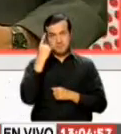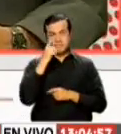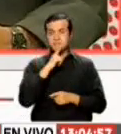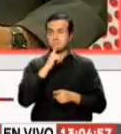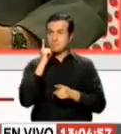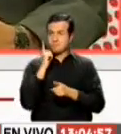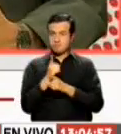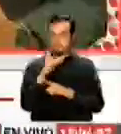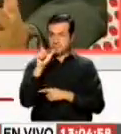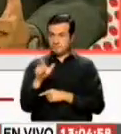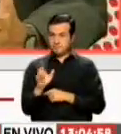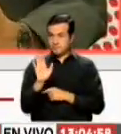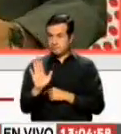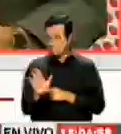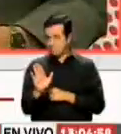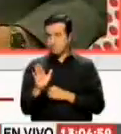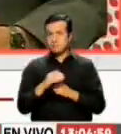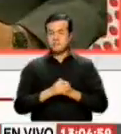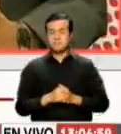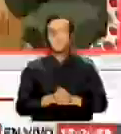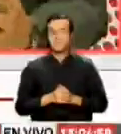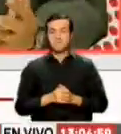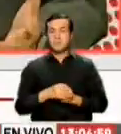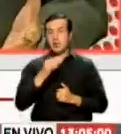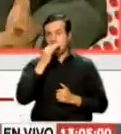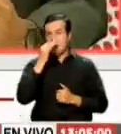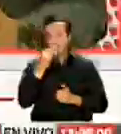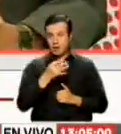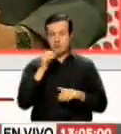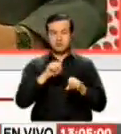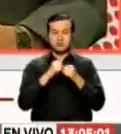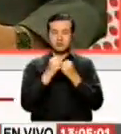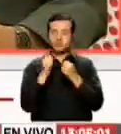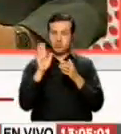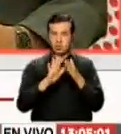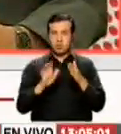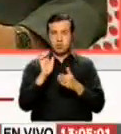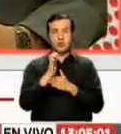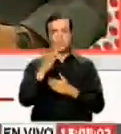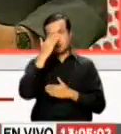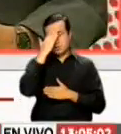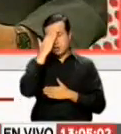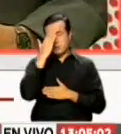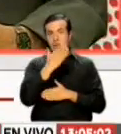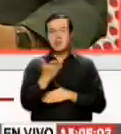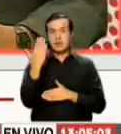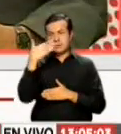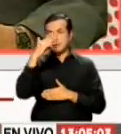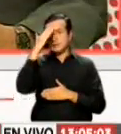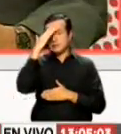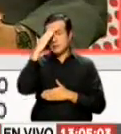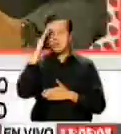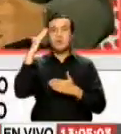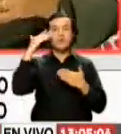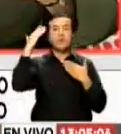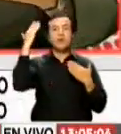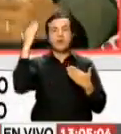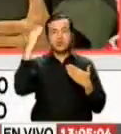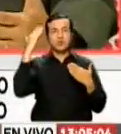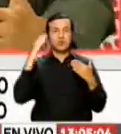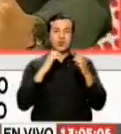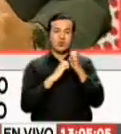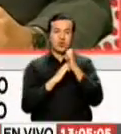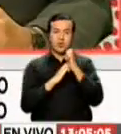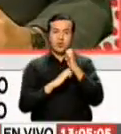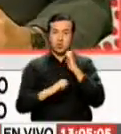él conoce la realidad social del país, conoce la realidad política, la